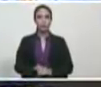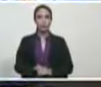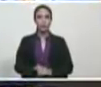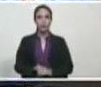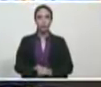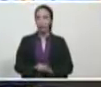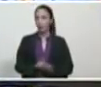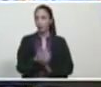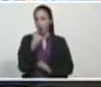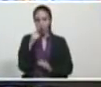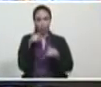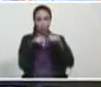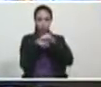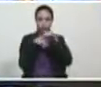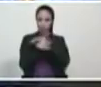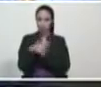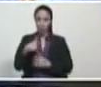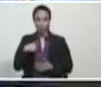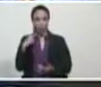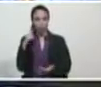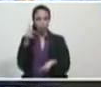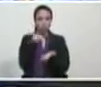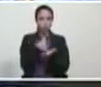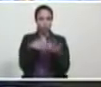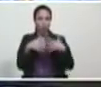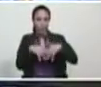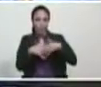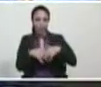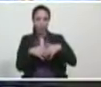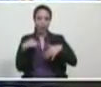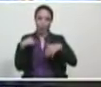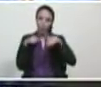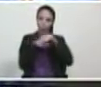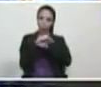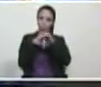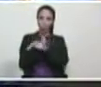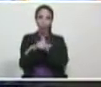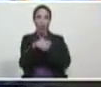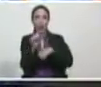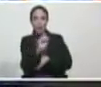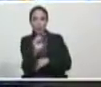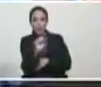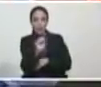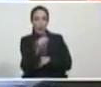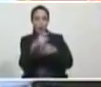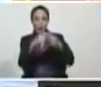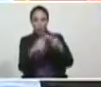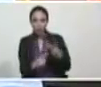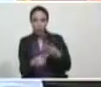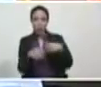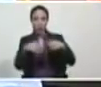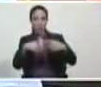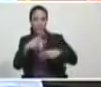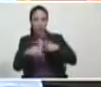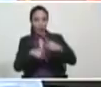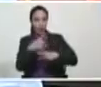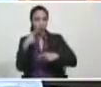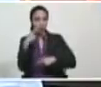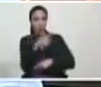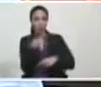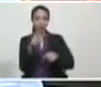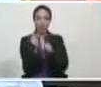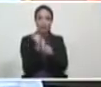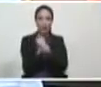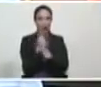Mientras yo estaba recorriendo esta empresa, Cherry de Venezuela, de tejería, ahí vi los trabajadores estaban